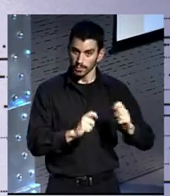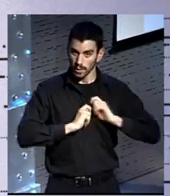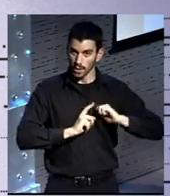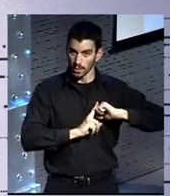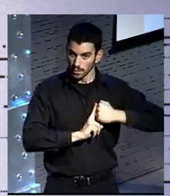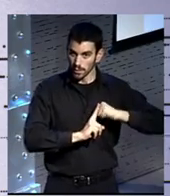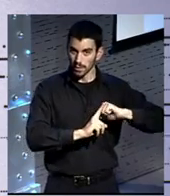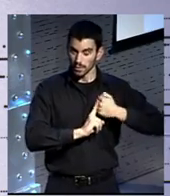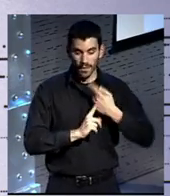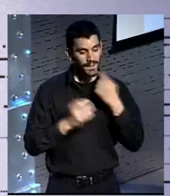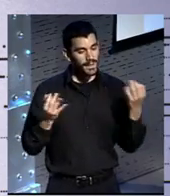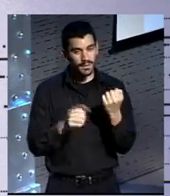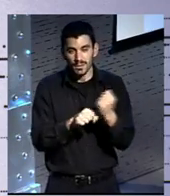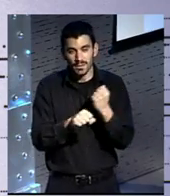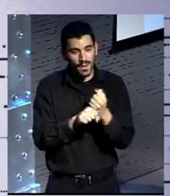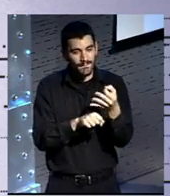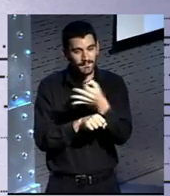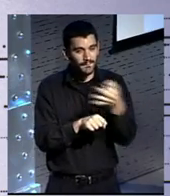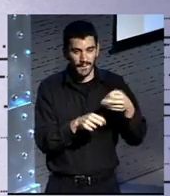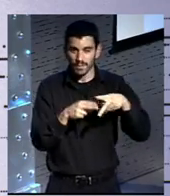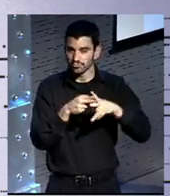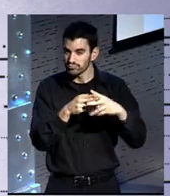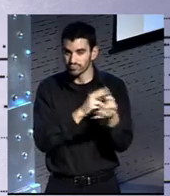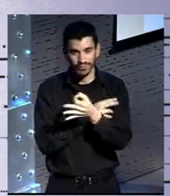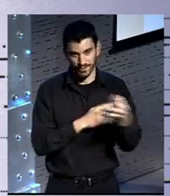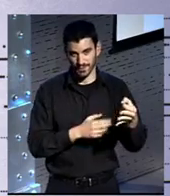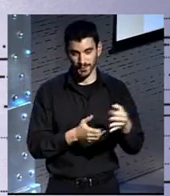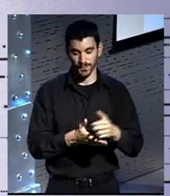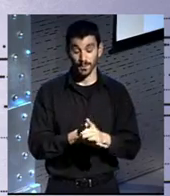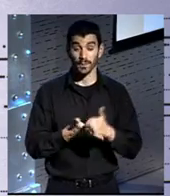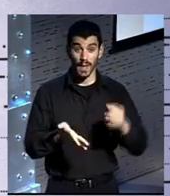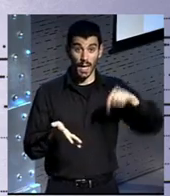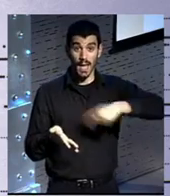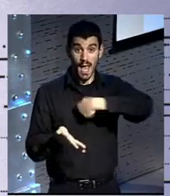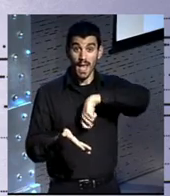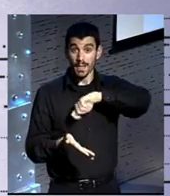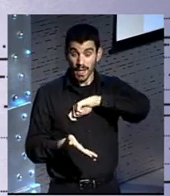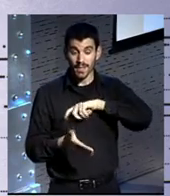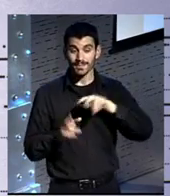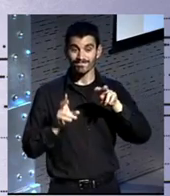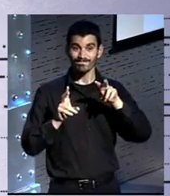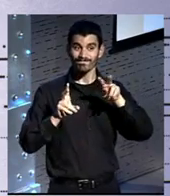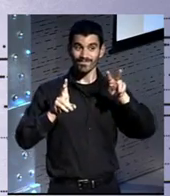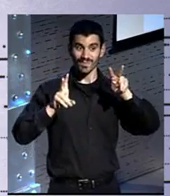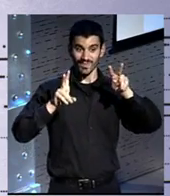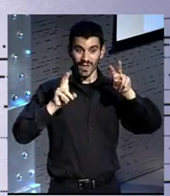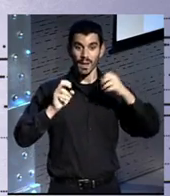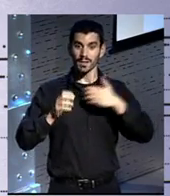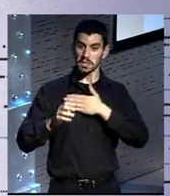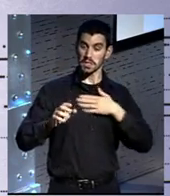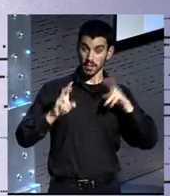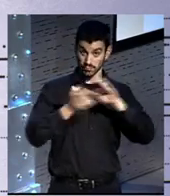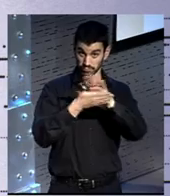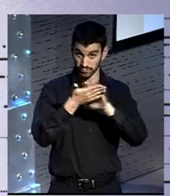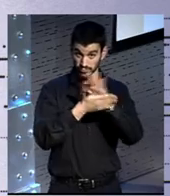la excelencia operativa de las organizaciones. Entonces yo creo que en España, de verdad, si hablamos del nivel de digitalización de